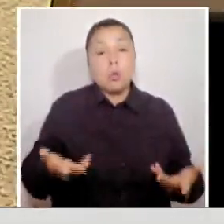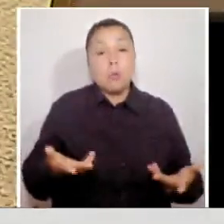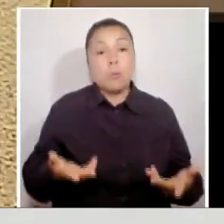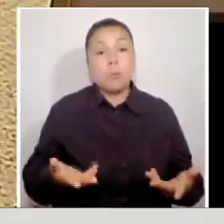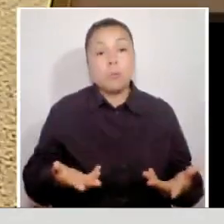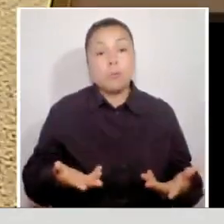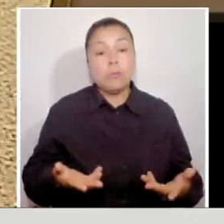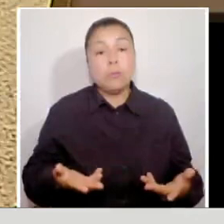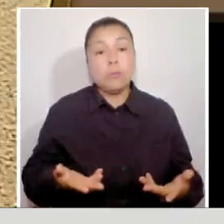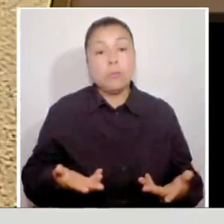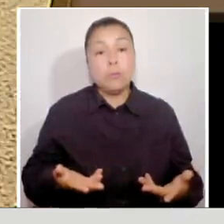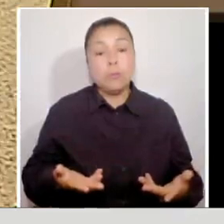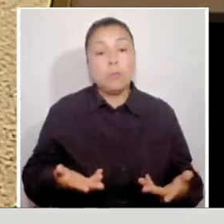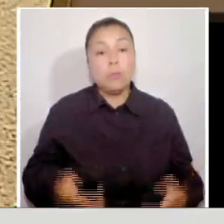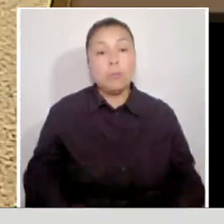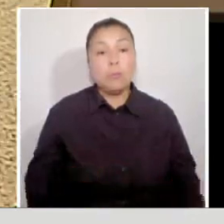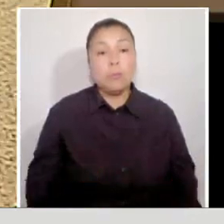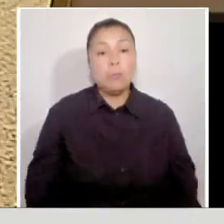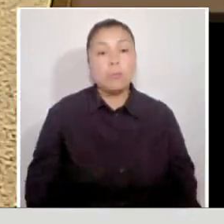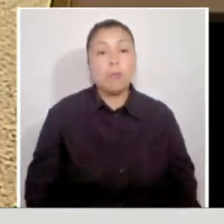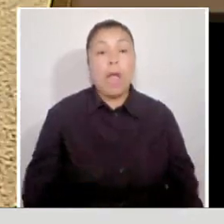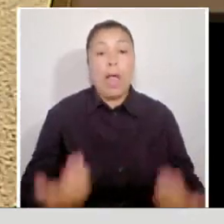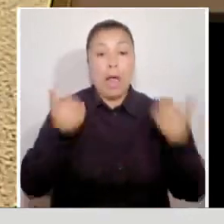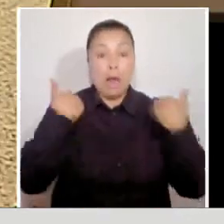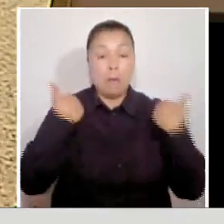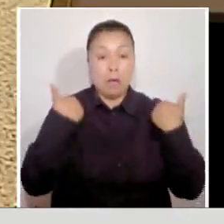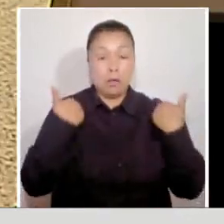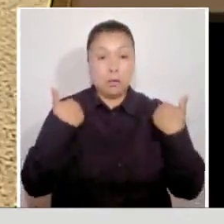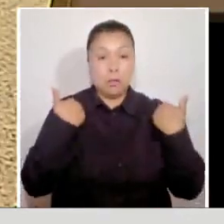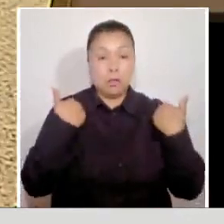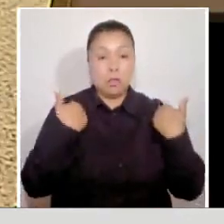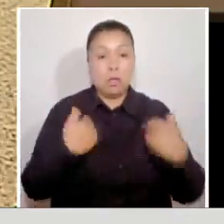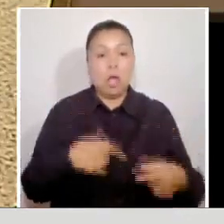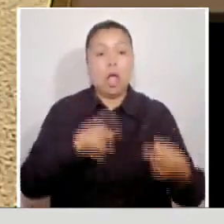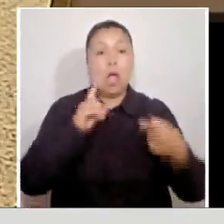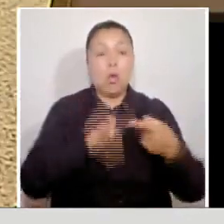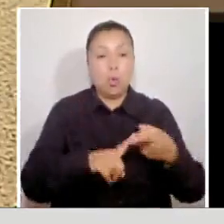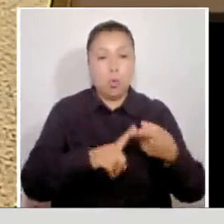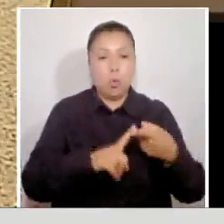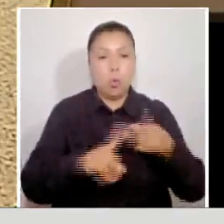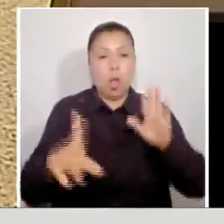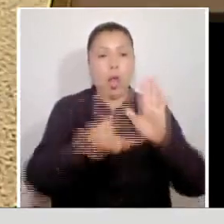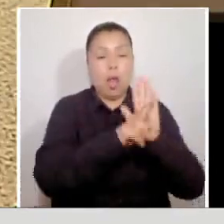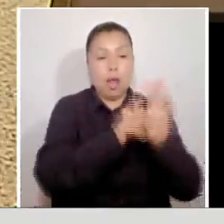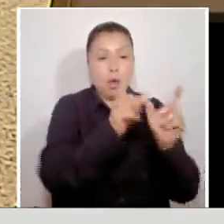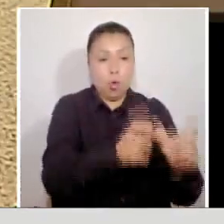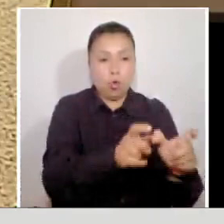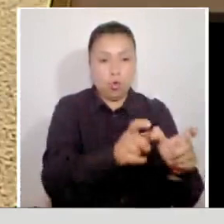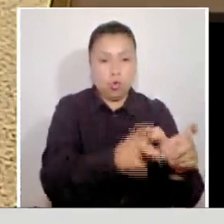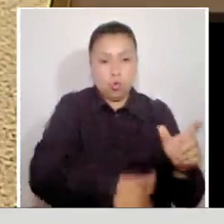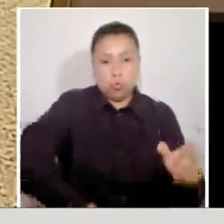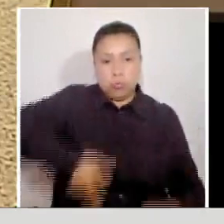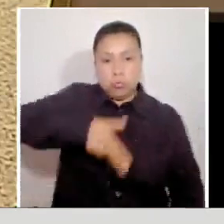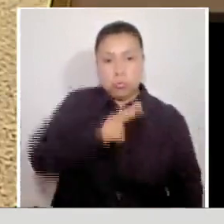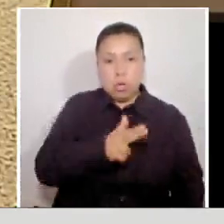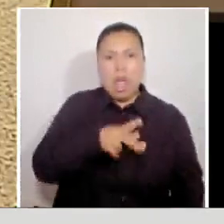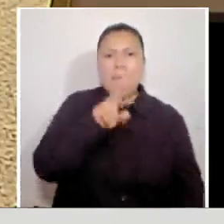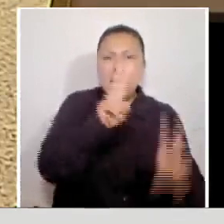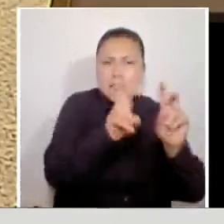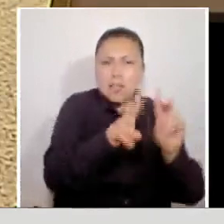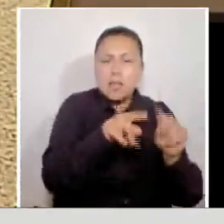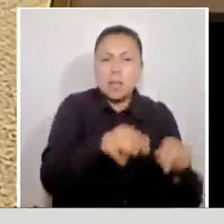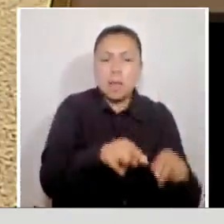embargo en el ejercicio de estas una está bajo la ley de control de armas eso es el tema una